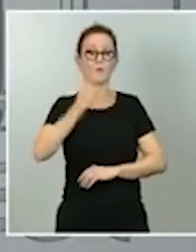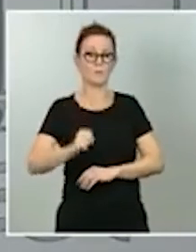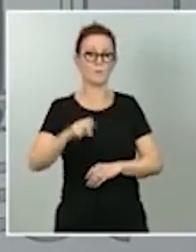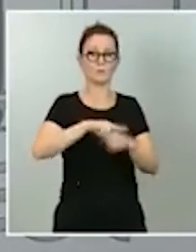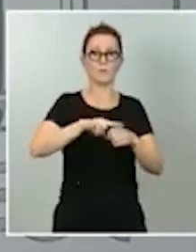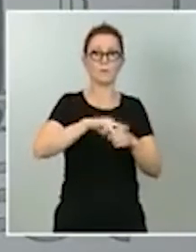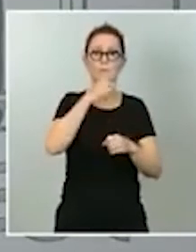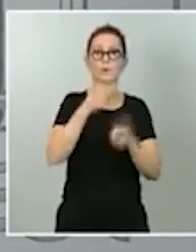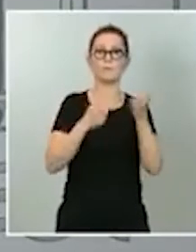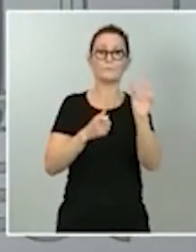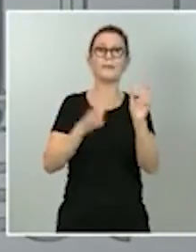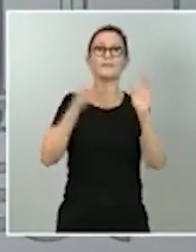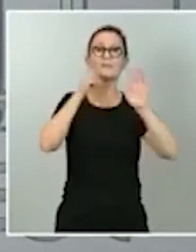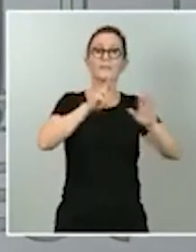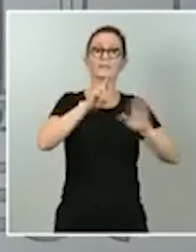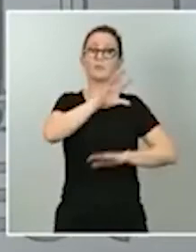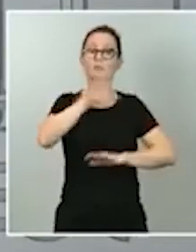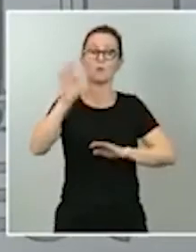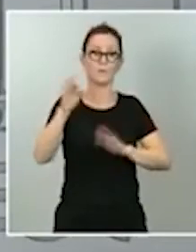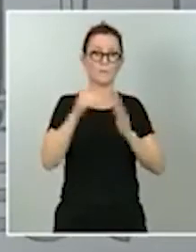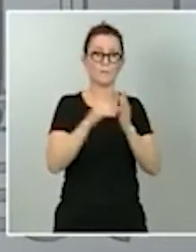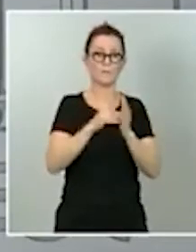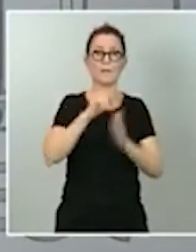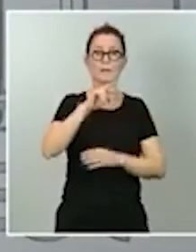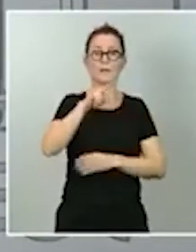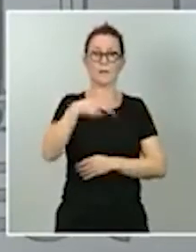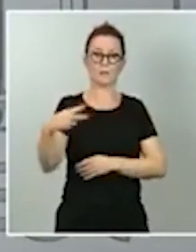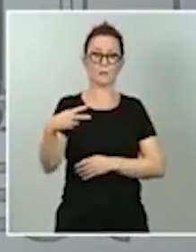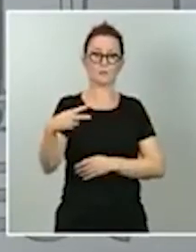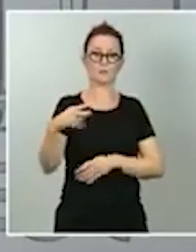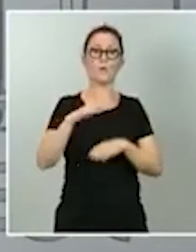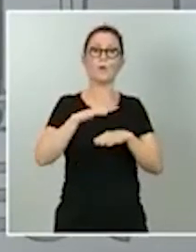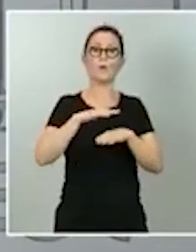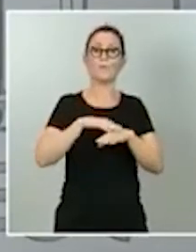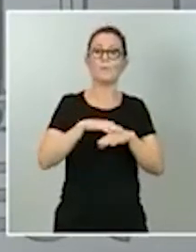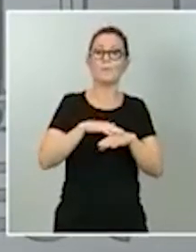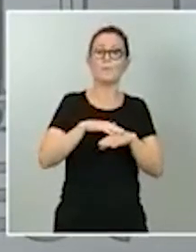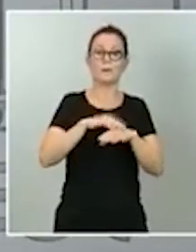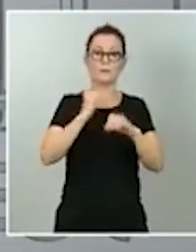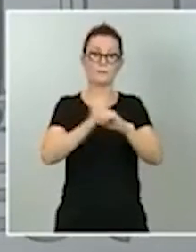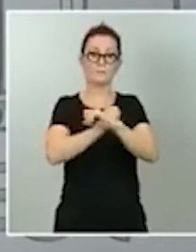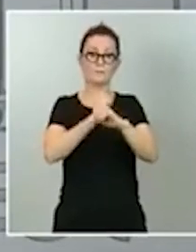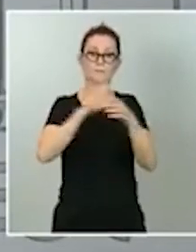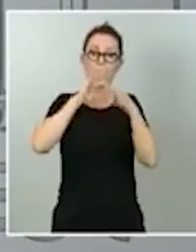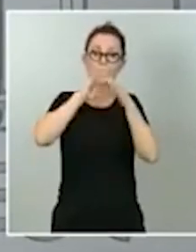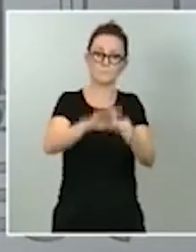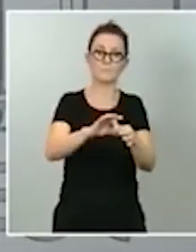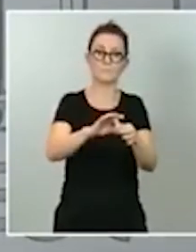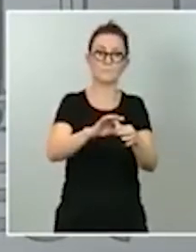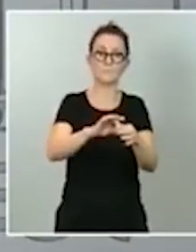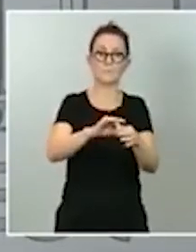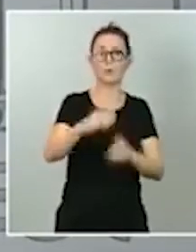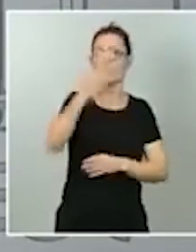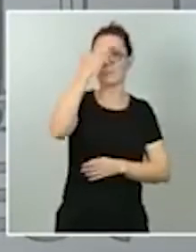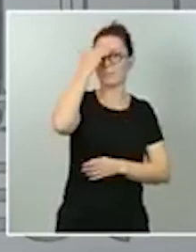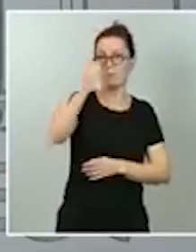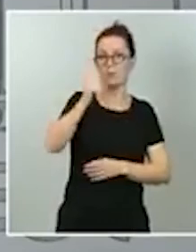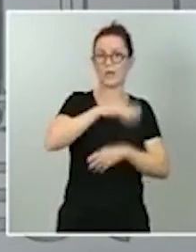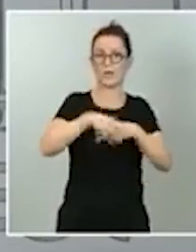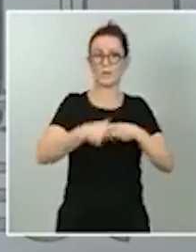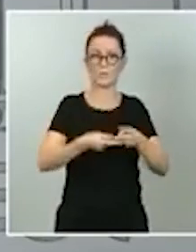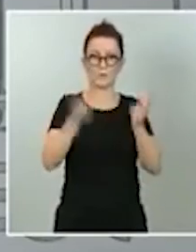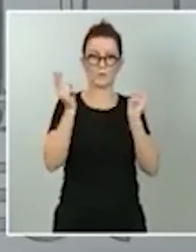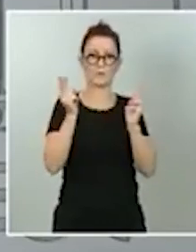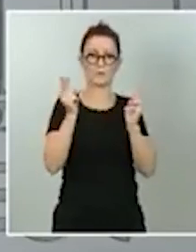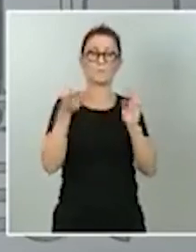750 mil euros para actuaciones que están directamente relacionadas con la memoria democrática se trata de un plan de choque